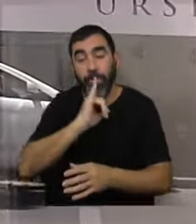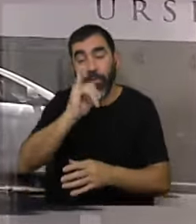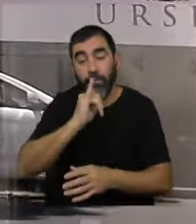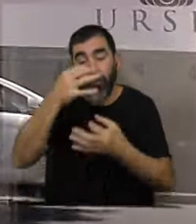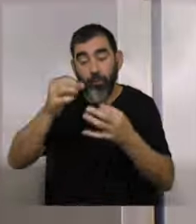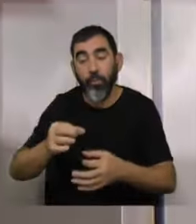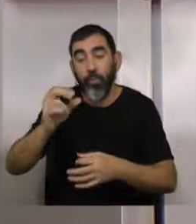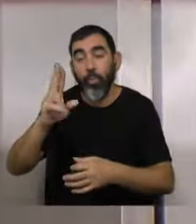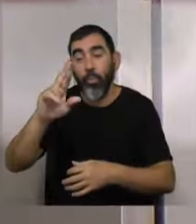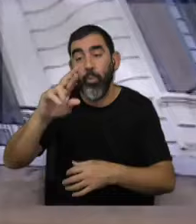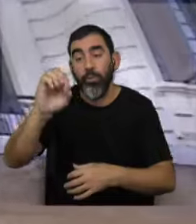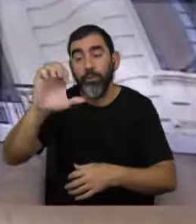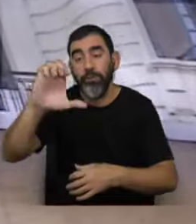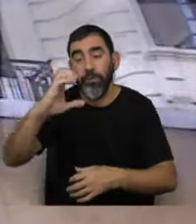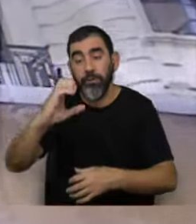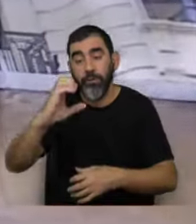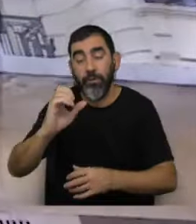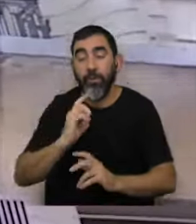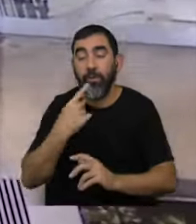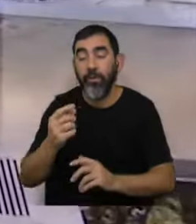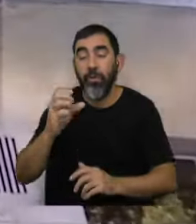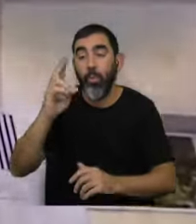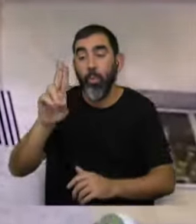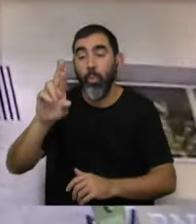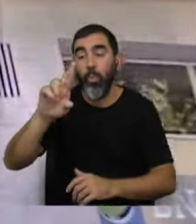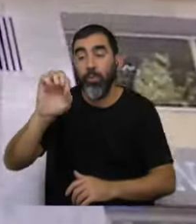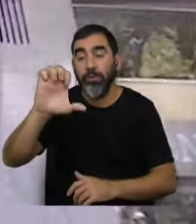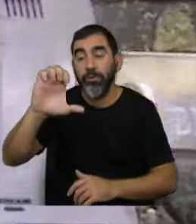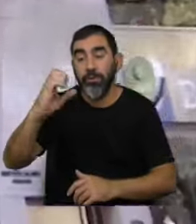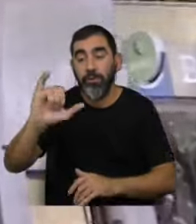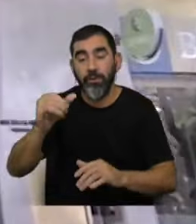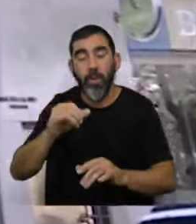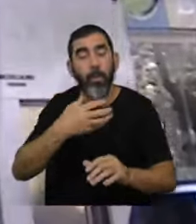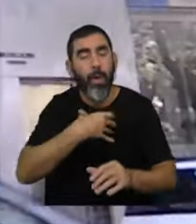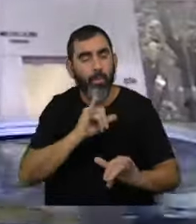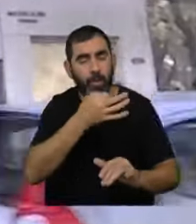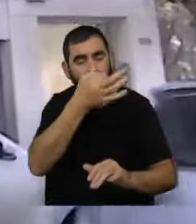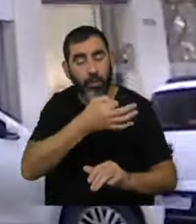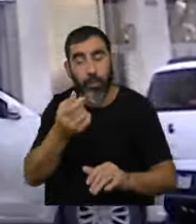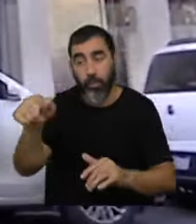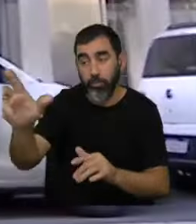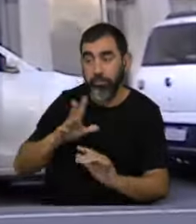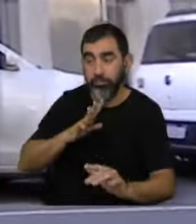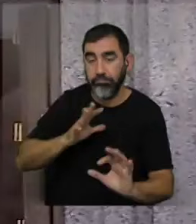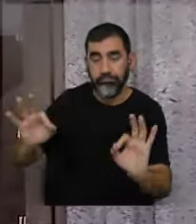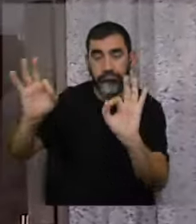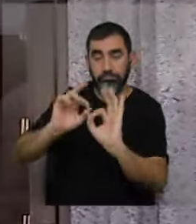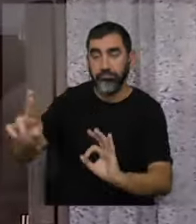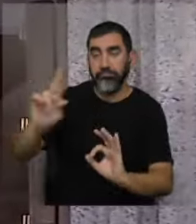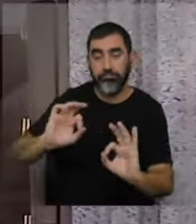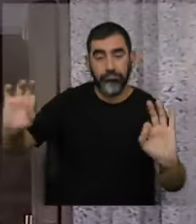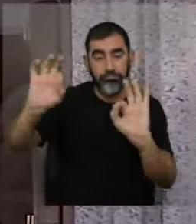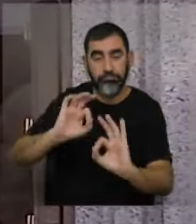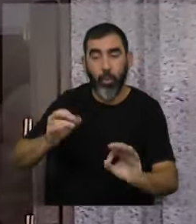respectivos a la ursec en este sentido las fuentes señalaron que el Partido Nacional ya hizo sus descargos pero que todavía la ursec no remitió el spot ni